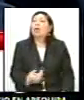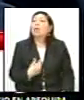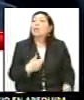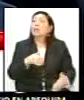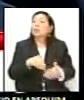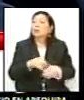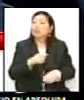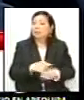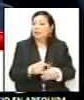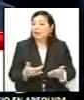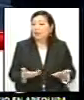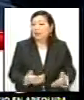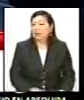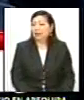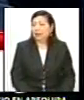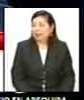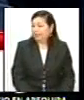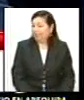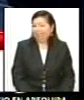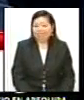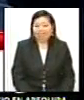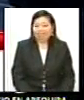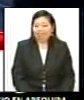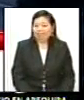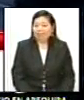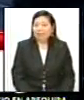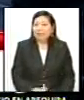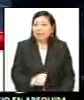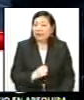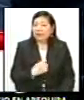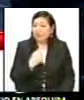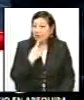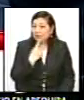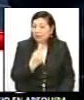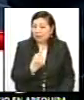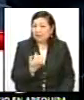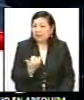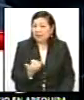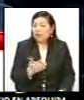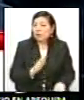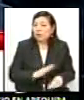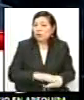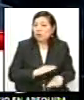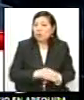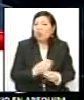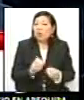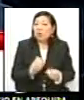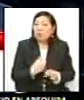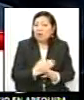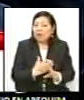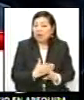en contra de eso? Por favor. Lo que estoy aquí llamando la atención es sobre